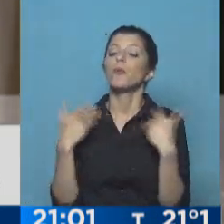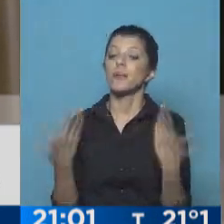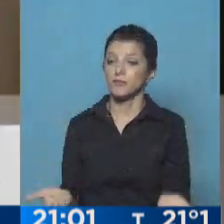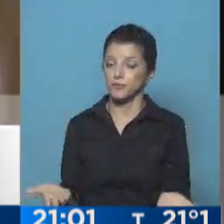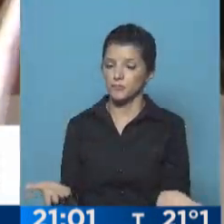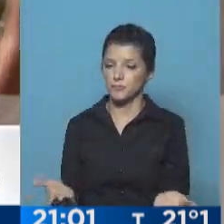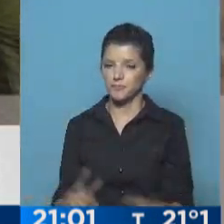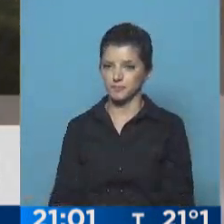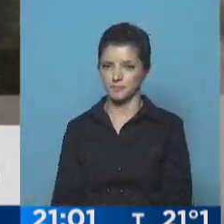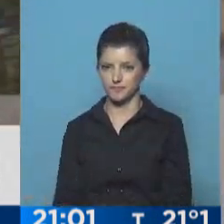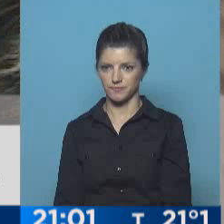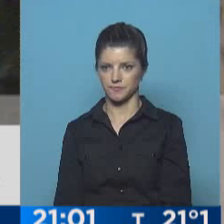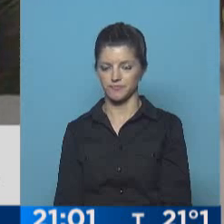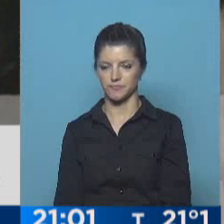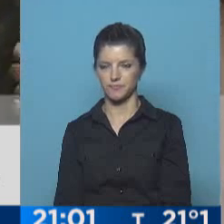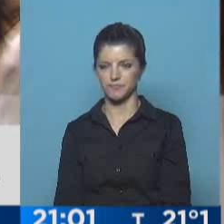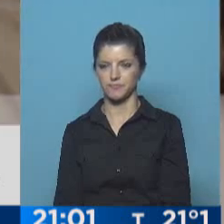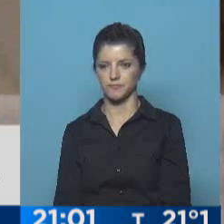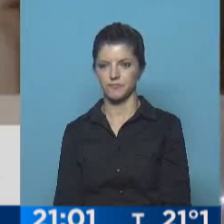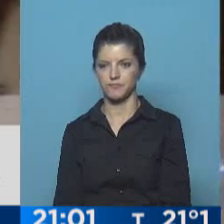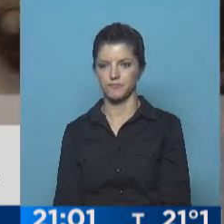eso por eso